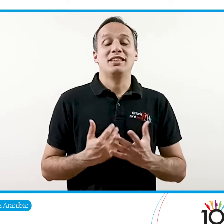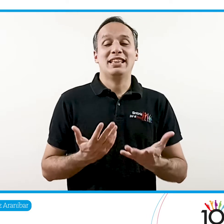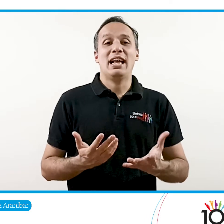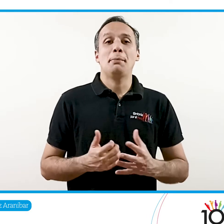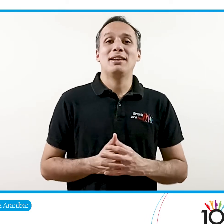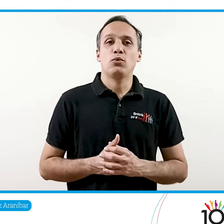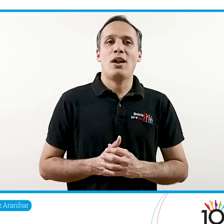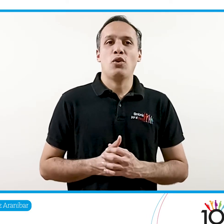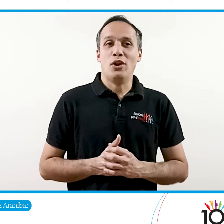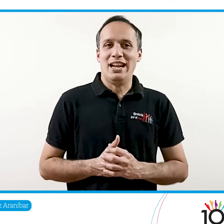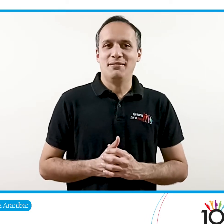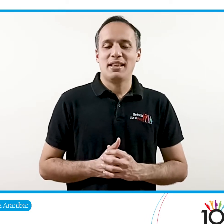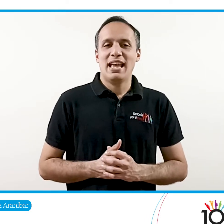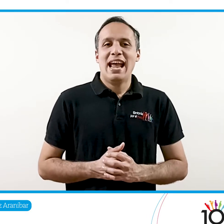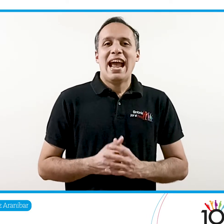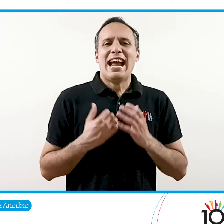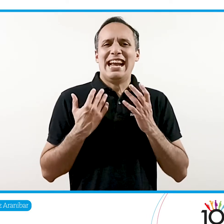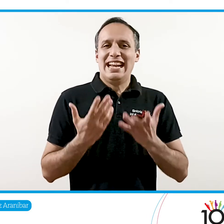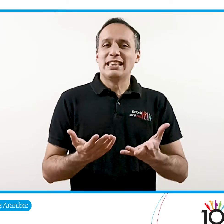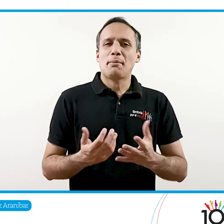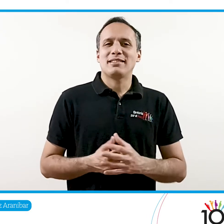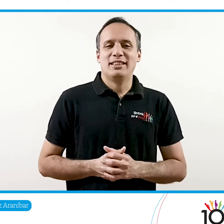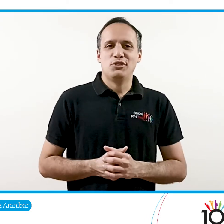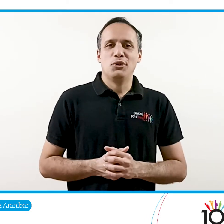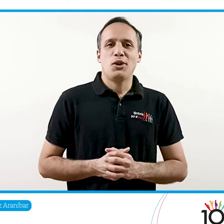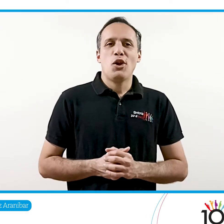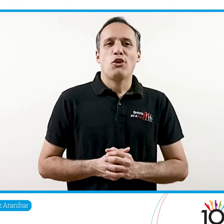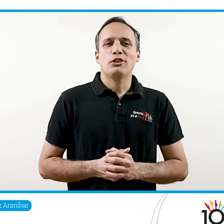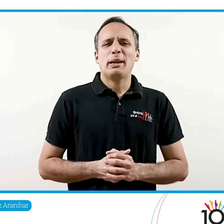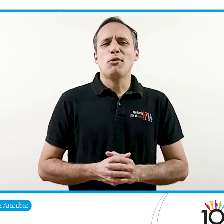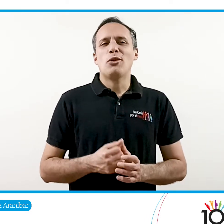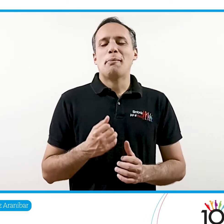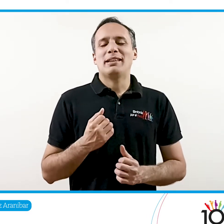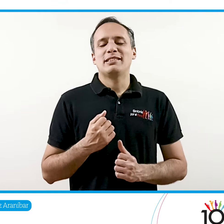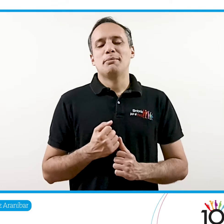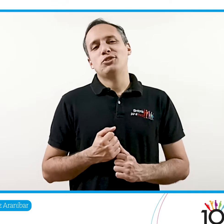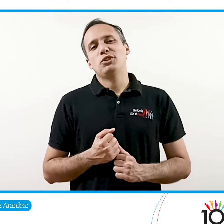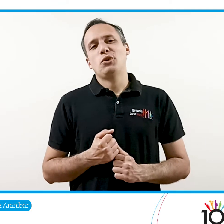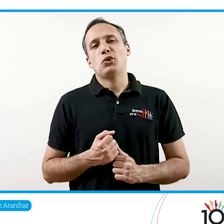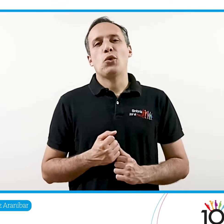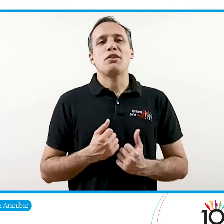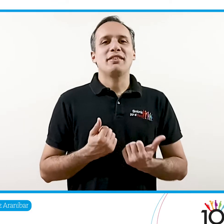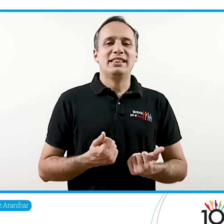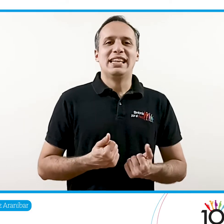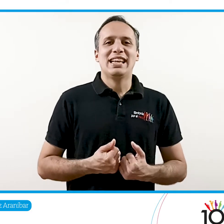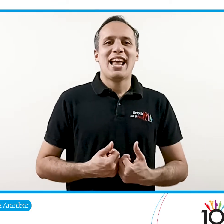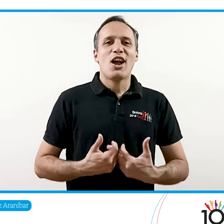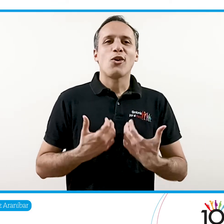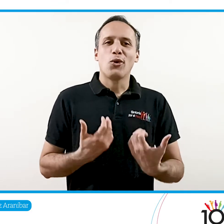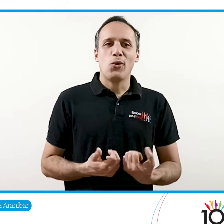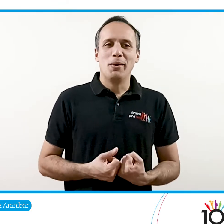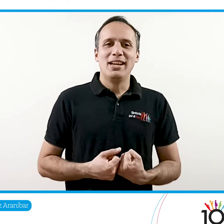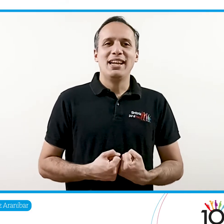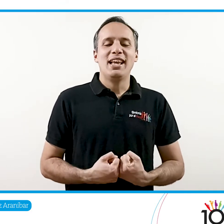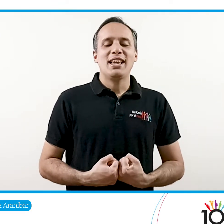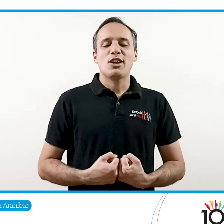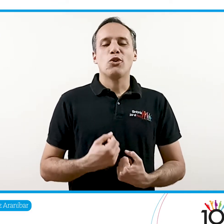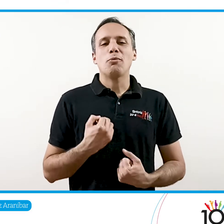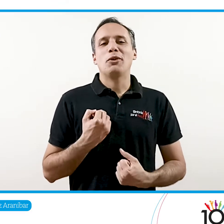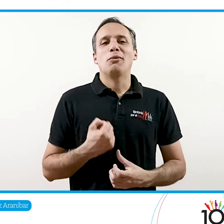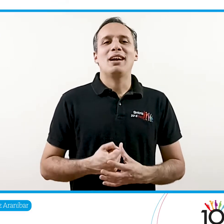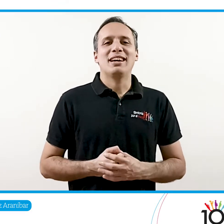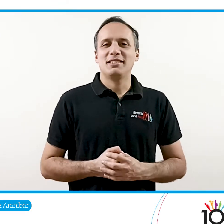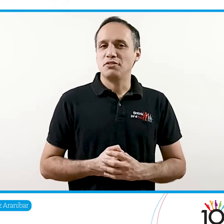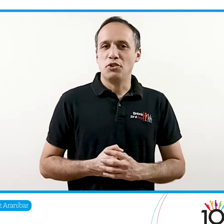nuestro recital virtual coral. En esta presentación contaremos con la participación de nuestro coro infantil, coro juvenil y